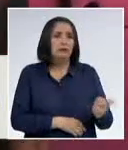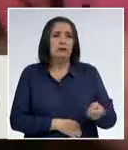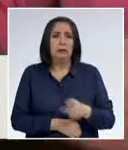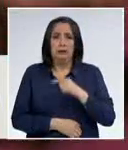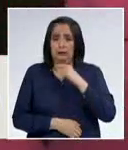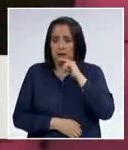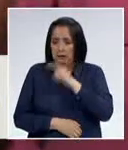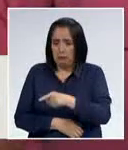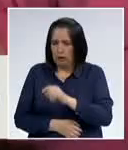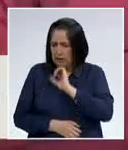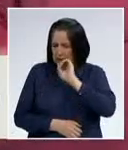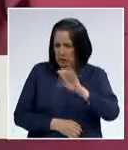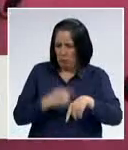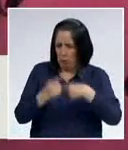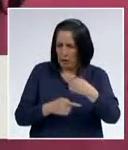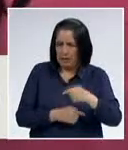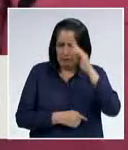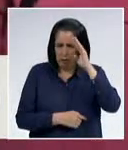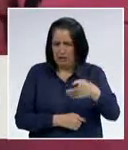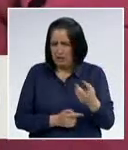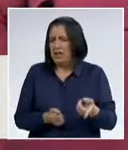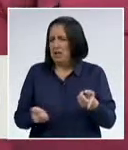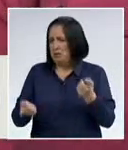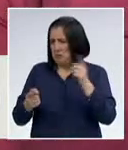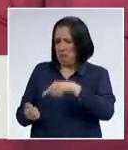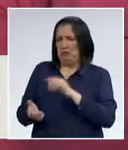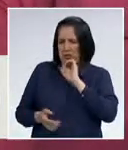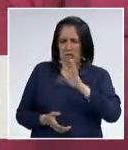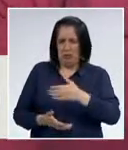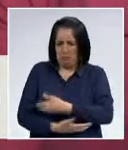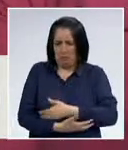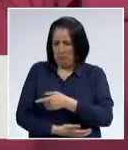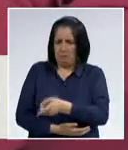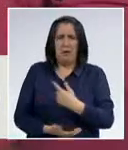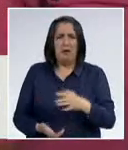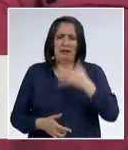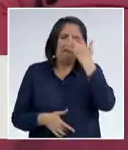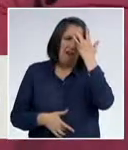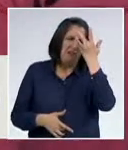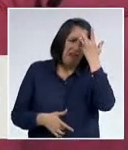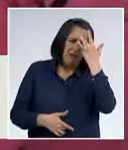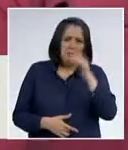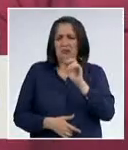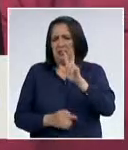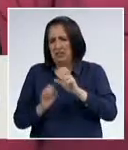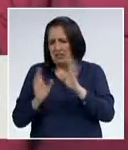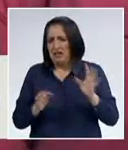da una versión a los policías cuando vienen en San Genaro, diciéndole que el bebito ha estado enfermo 3 días, que lo ha ido con